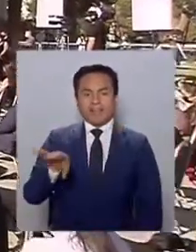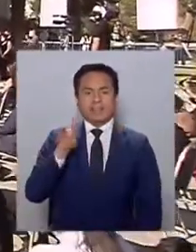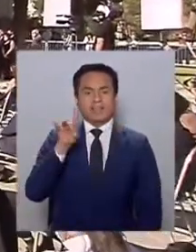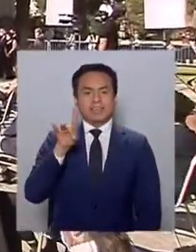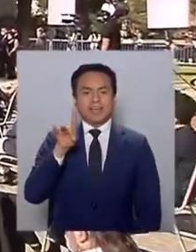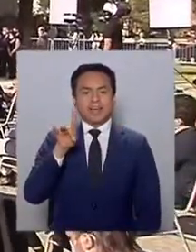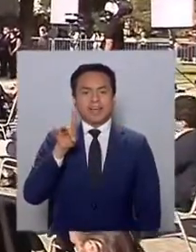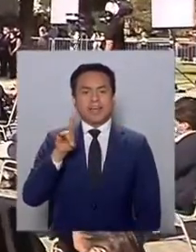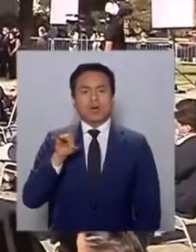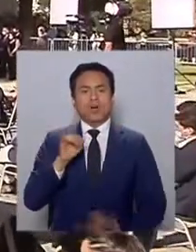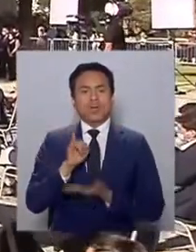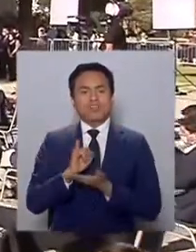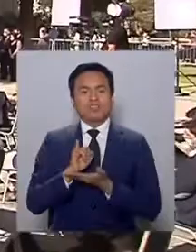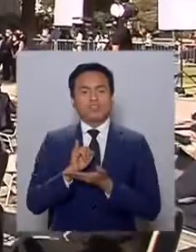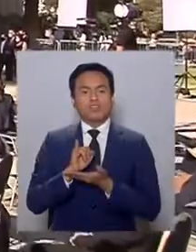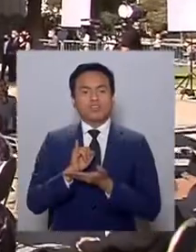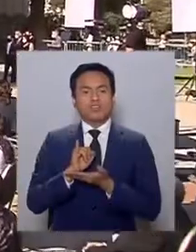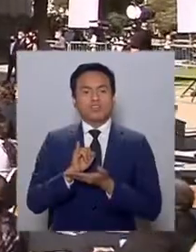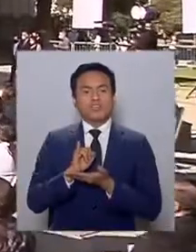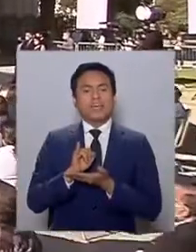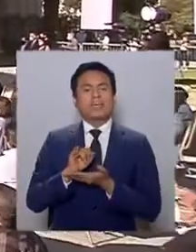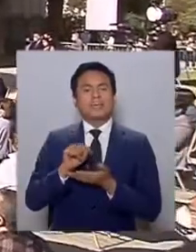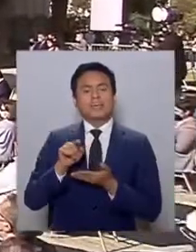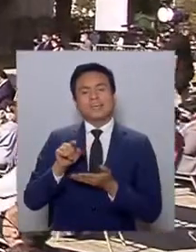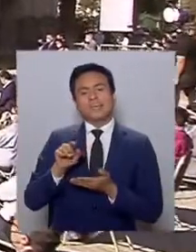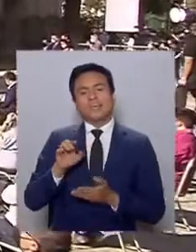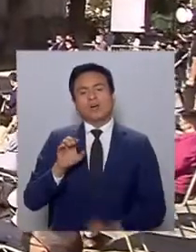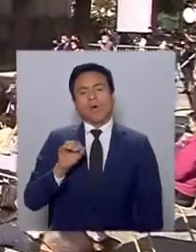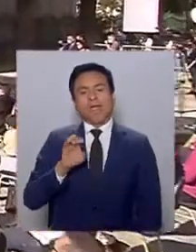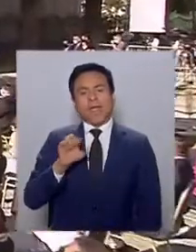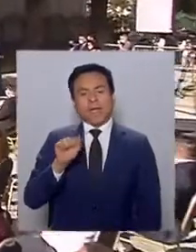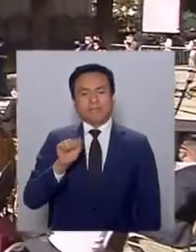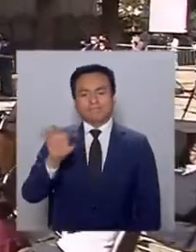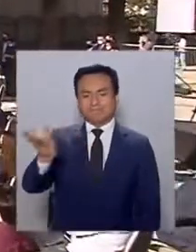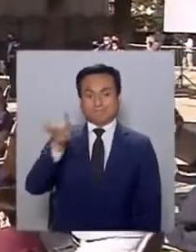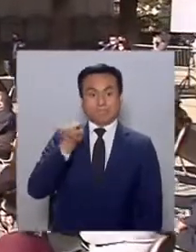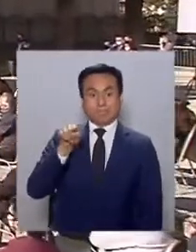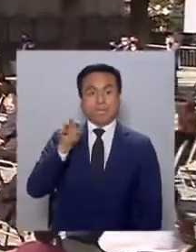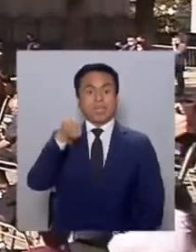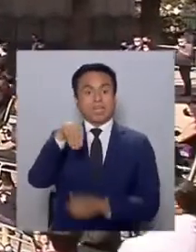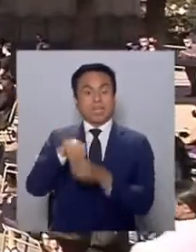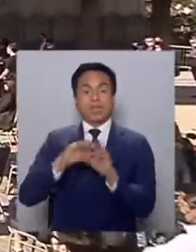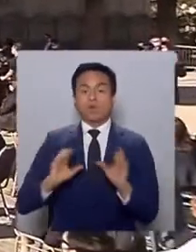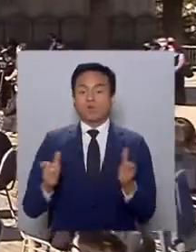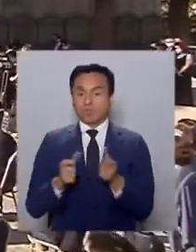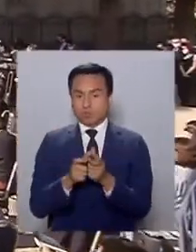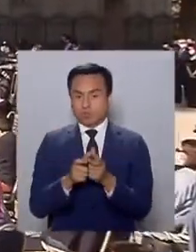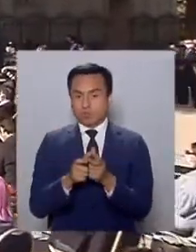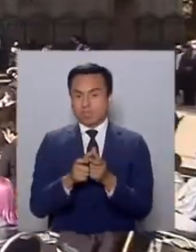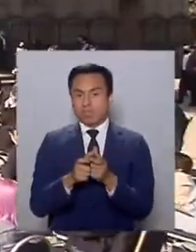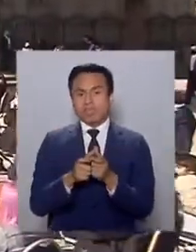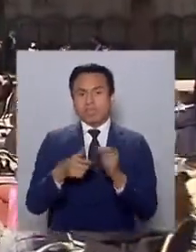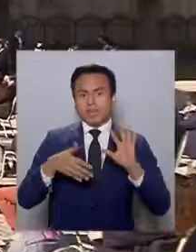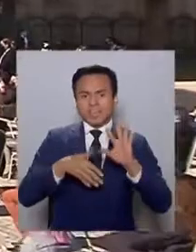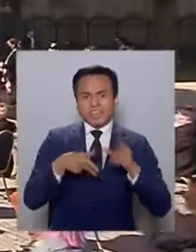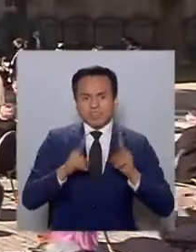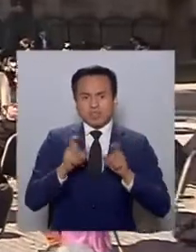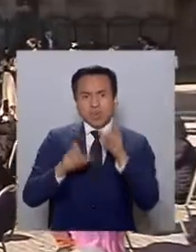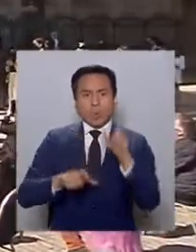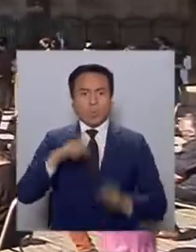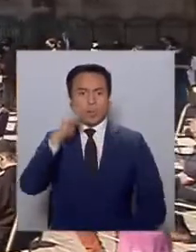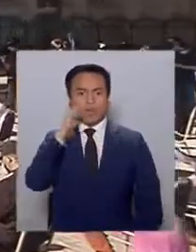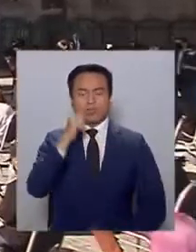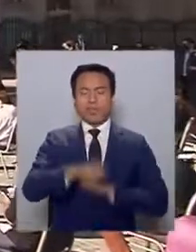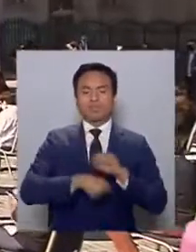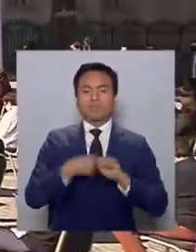la Organización de los Estados Americanos, la OEA, para integrar la Comisión Interamericana de Derechos Humanos